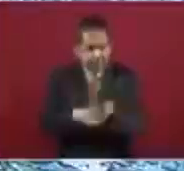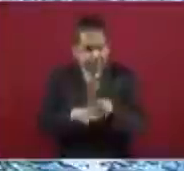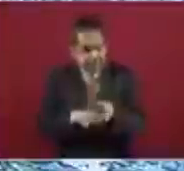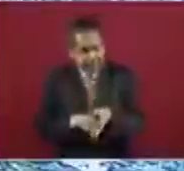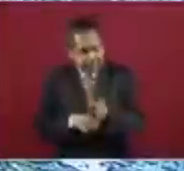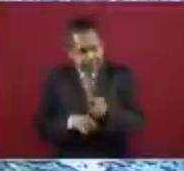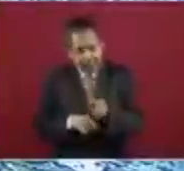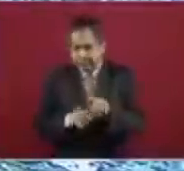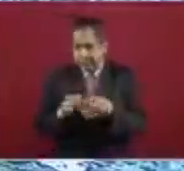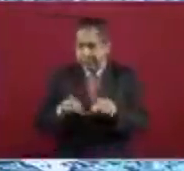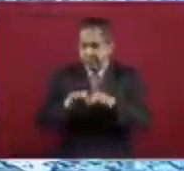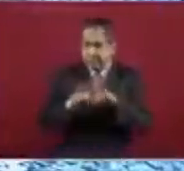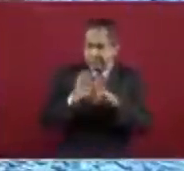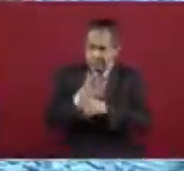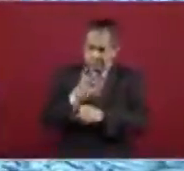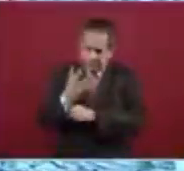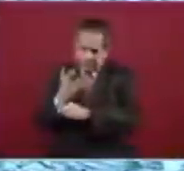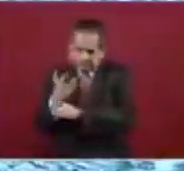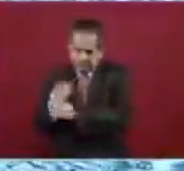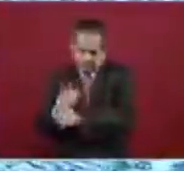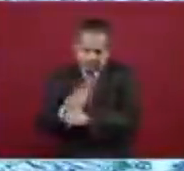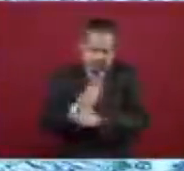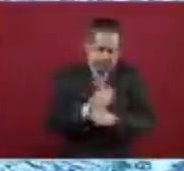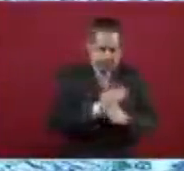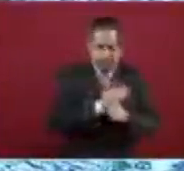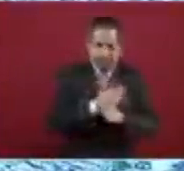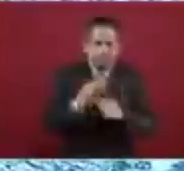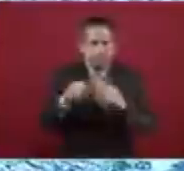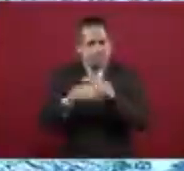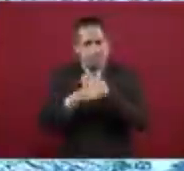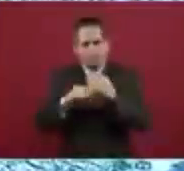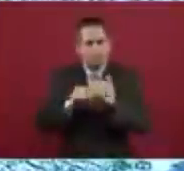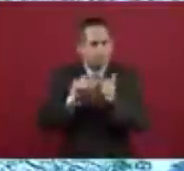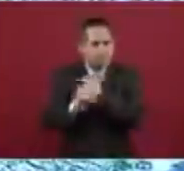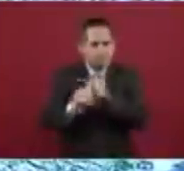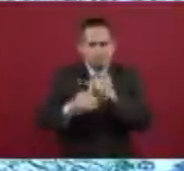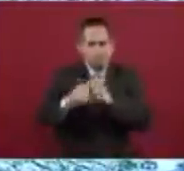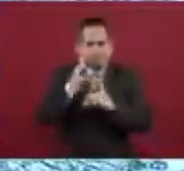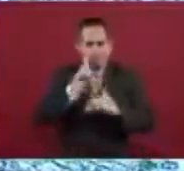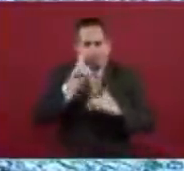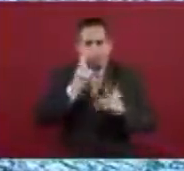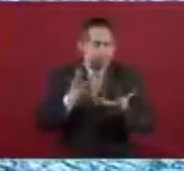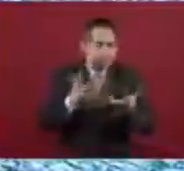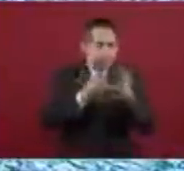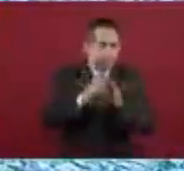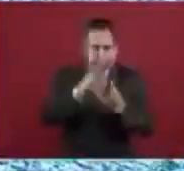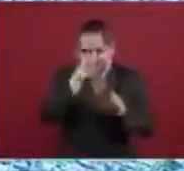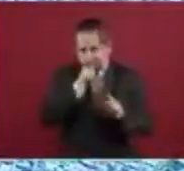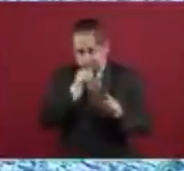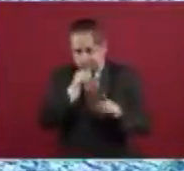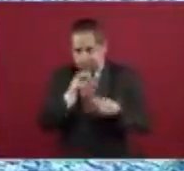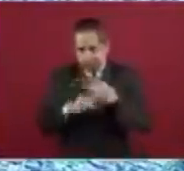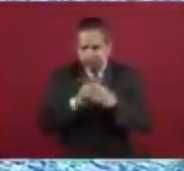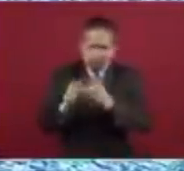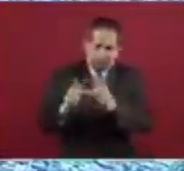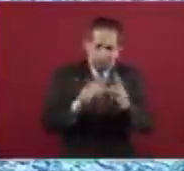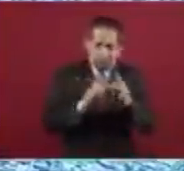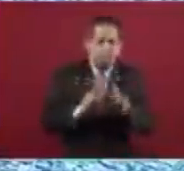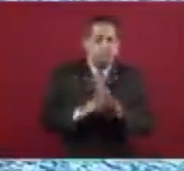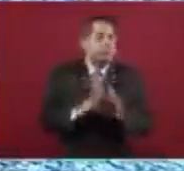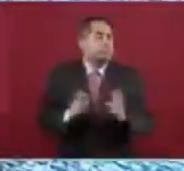cómo reurbanizamos tal vez el tránsito vehicular para lograr esta interconectividad,